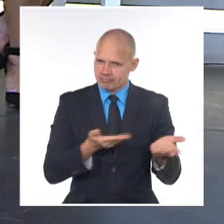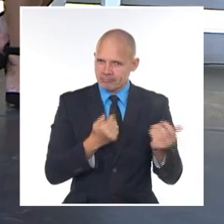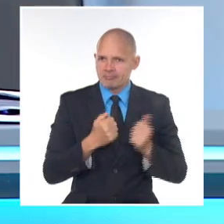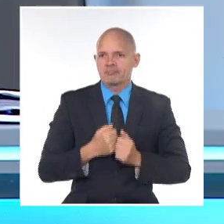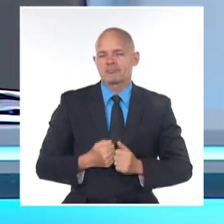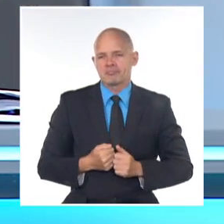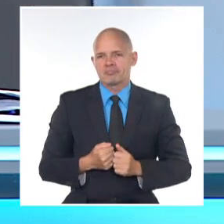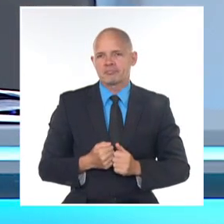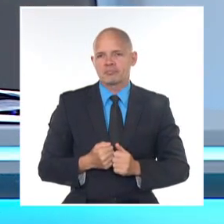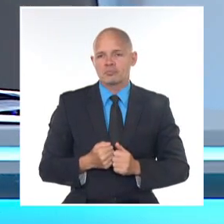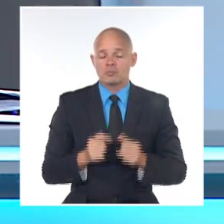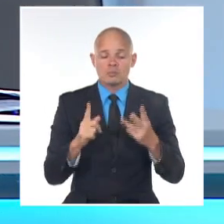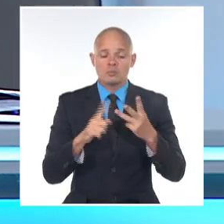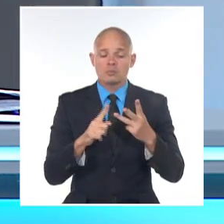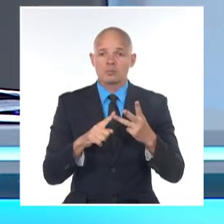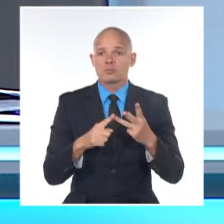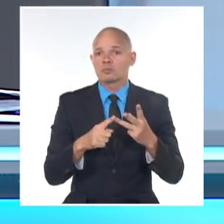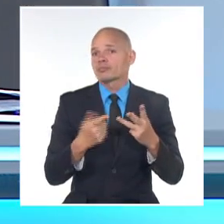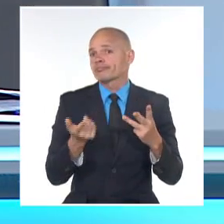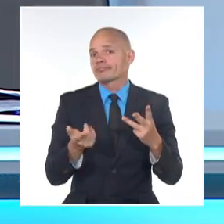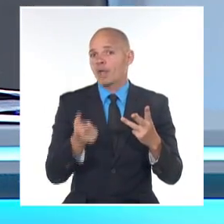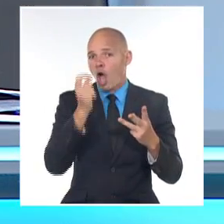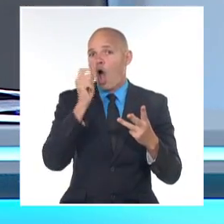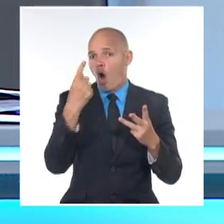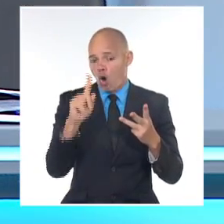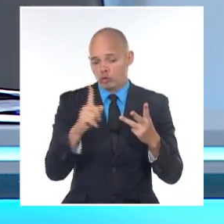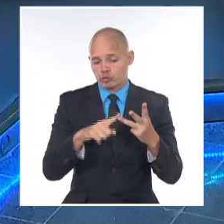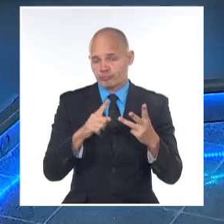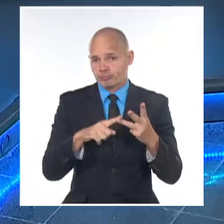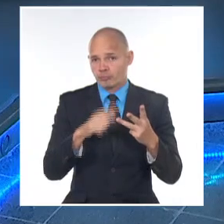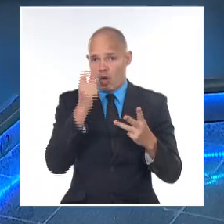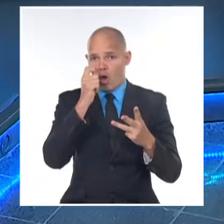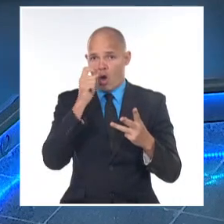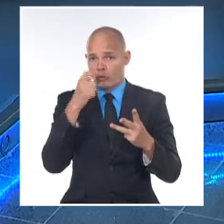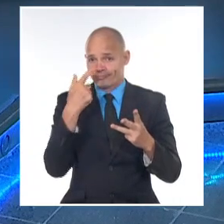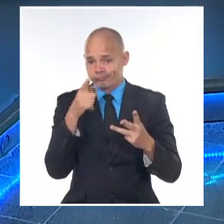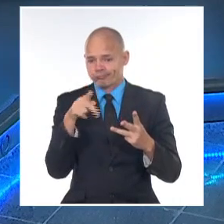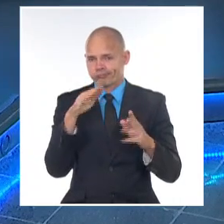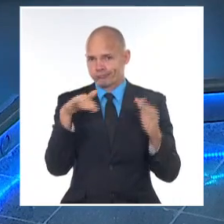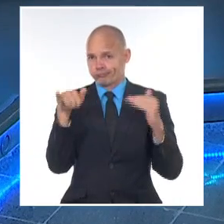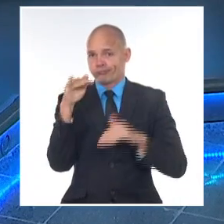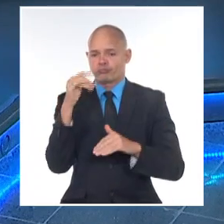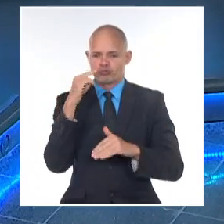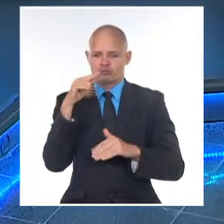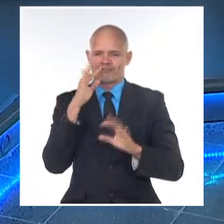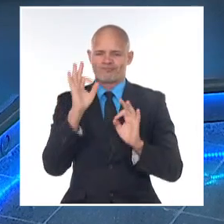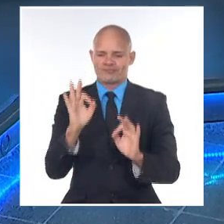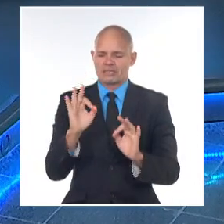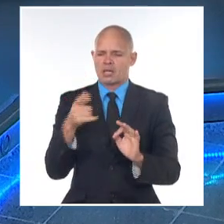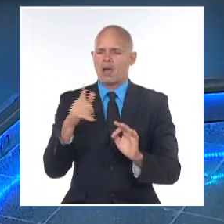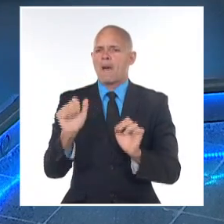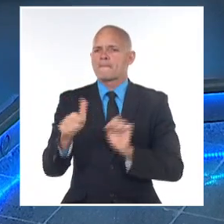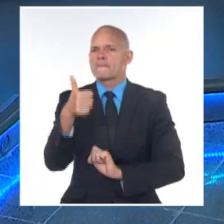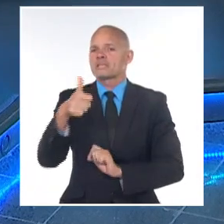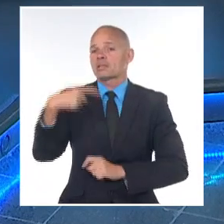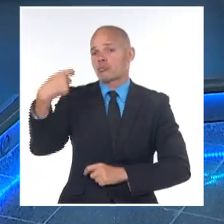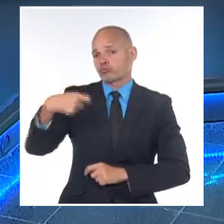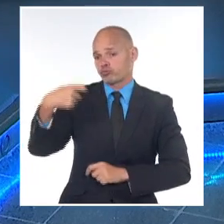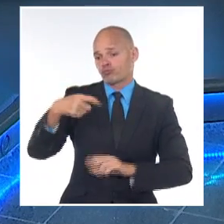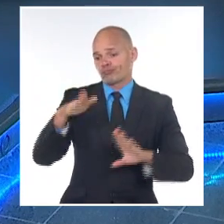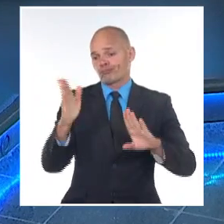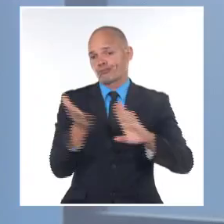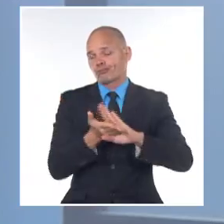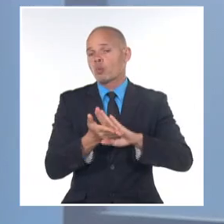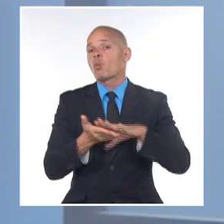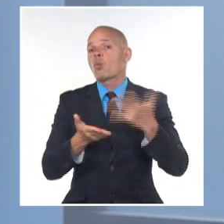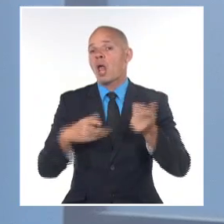estar aquí. Y se suma, no es su primera vez, el magistrado máster en ciencias Otto Molina Rodríguez, es presidente de la Sala de lo Penal del Tribunal